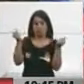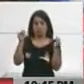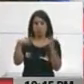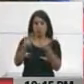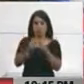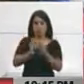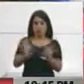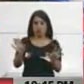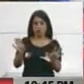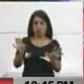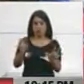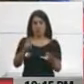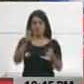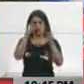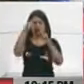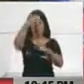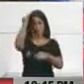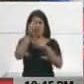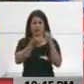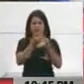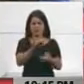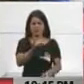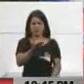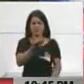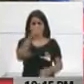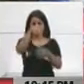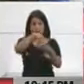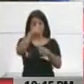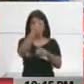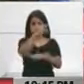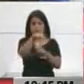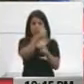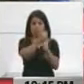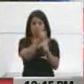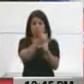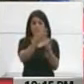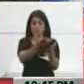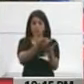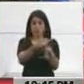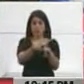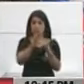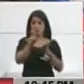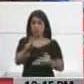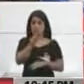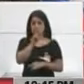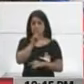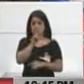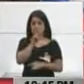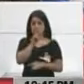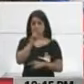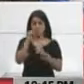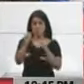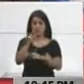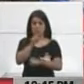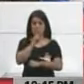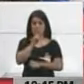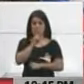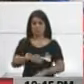estaba Ramos Alú en ese tiempo? Cómplice de los asesinatos. Cómplice de